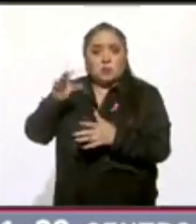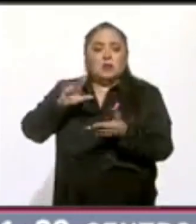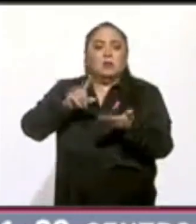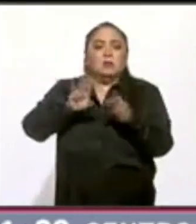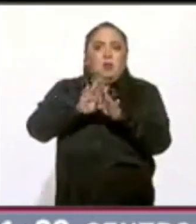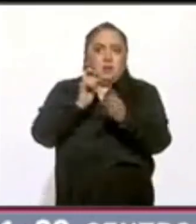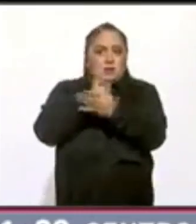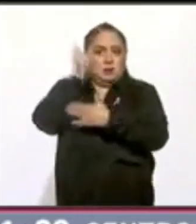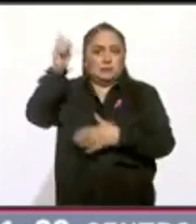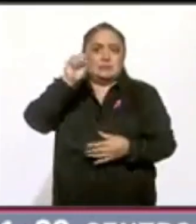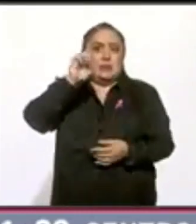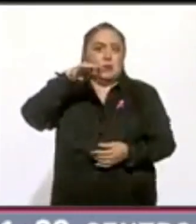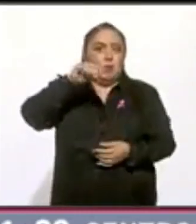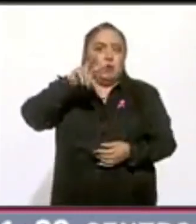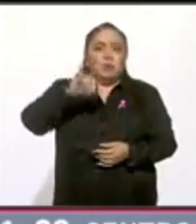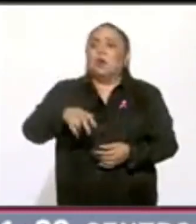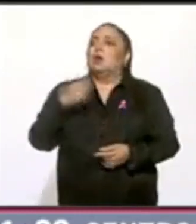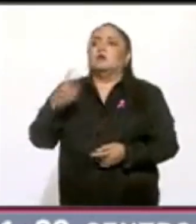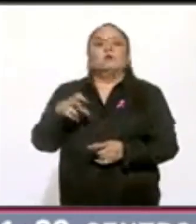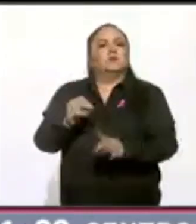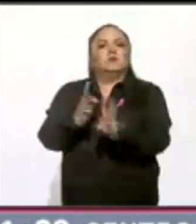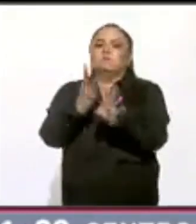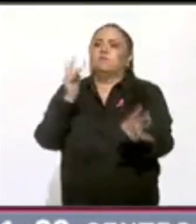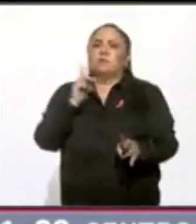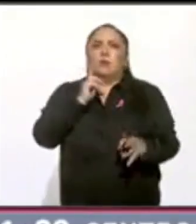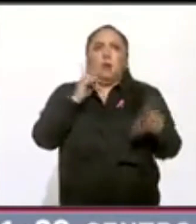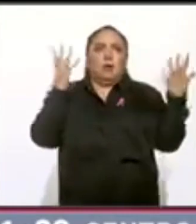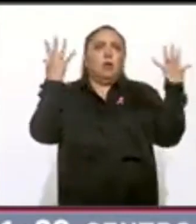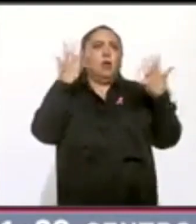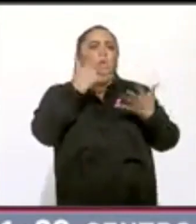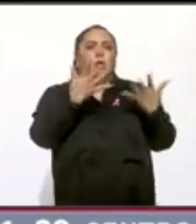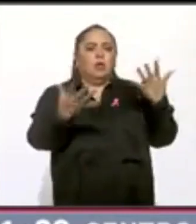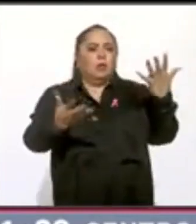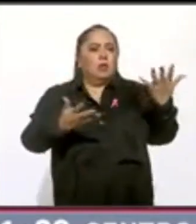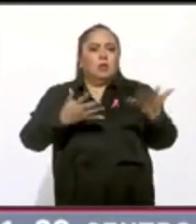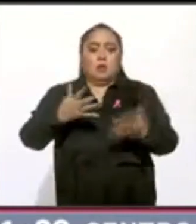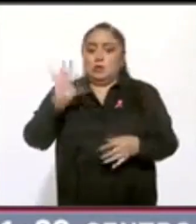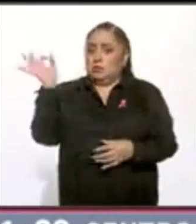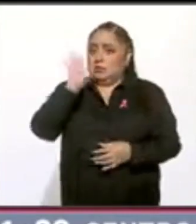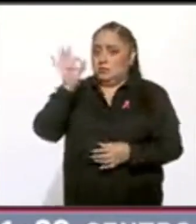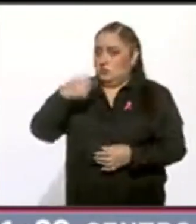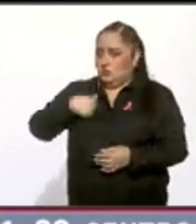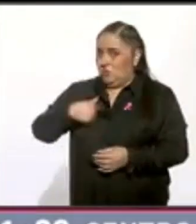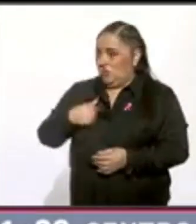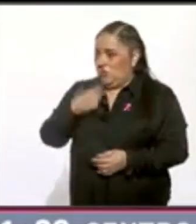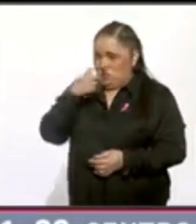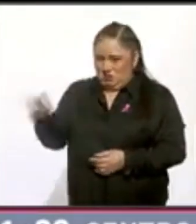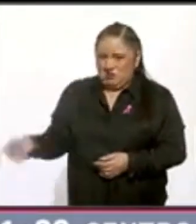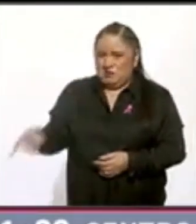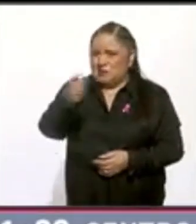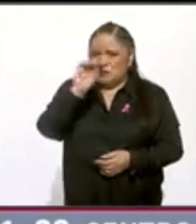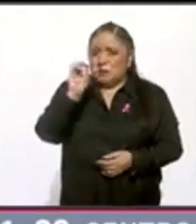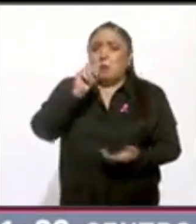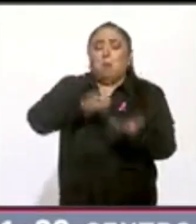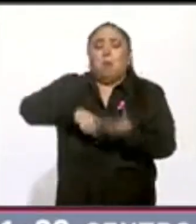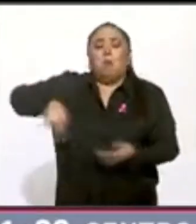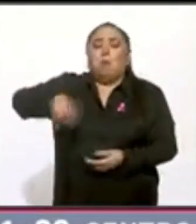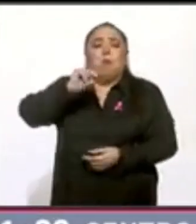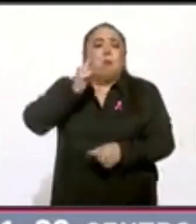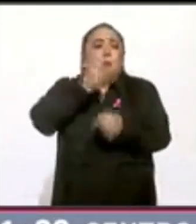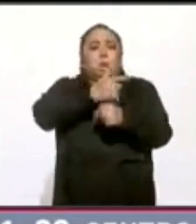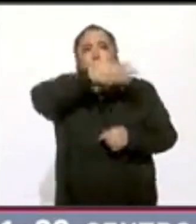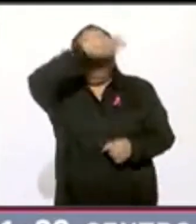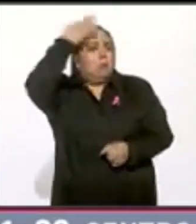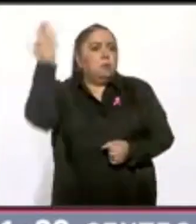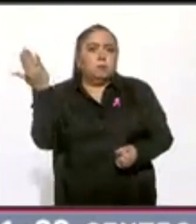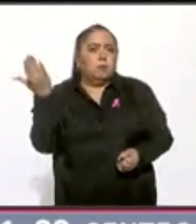la pagaste en la CEMOVI, entonces esta no es la fila correcta. Y entonces, si yo no le hubiera dicho a esa persona conocida, no me hubiera dado cuenta pues de esa